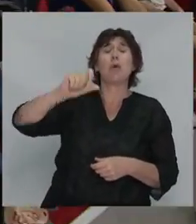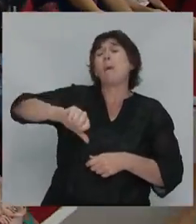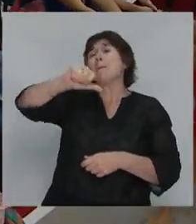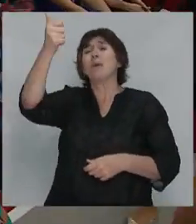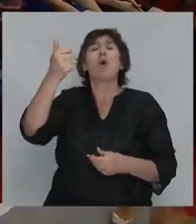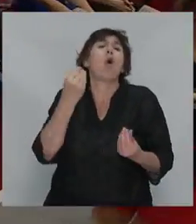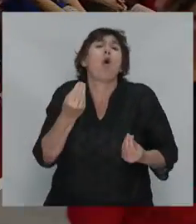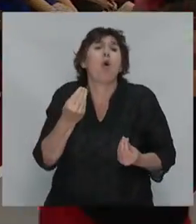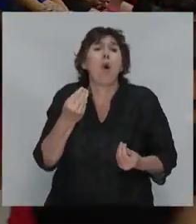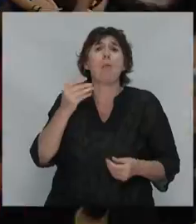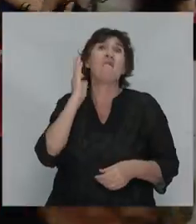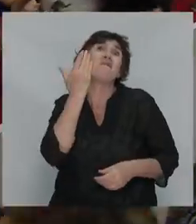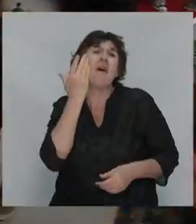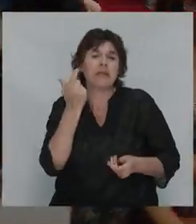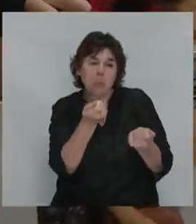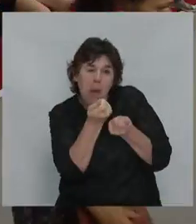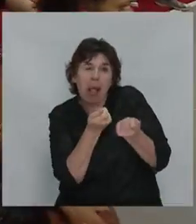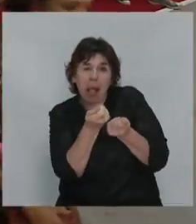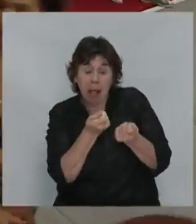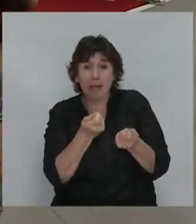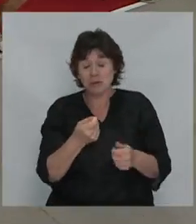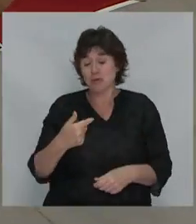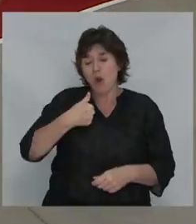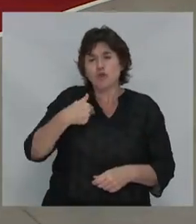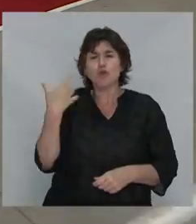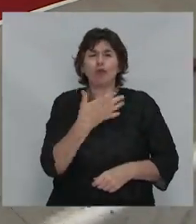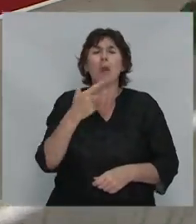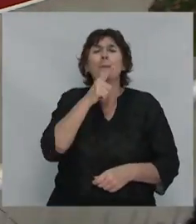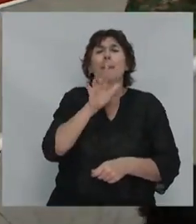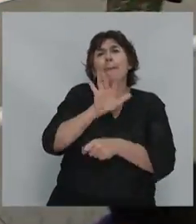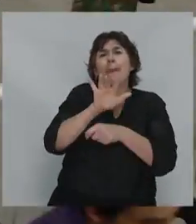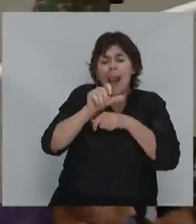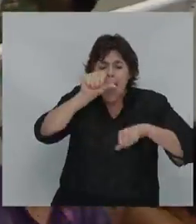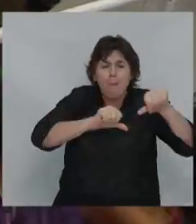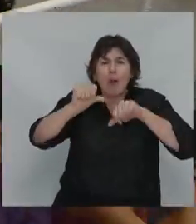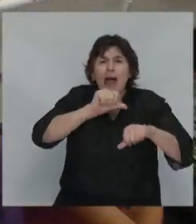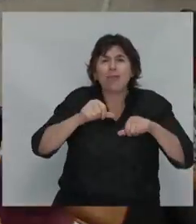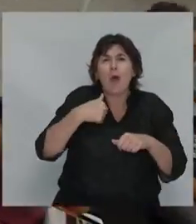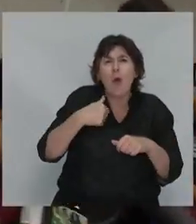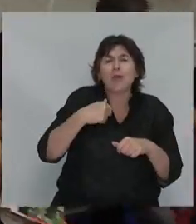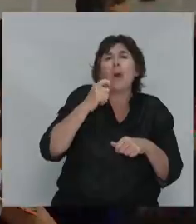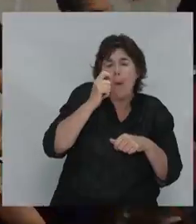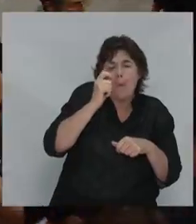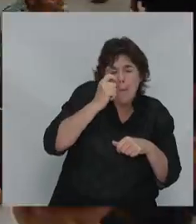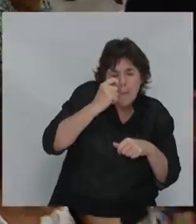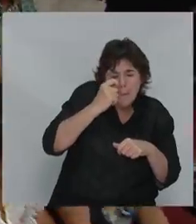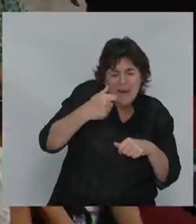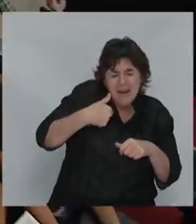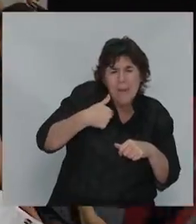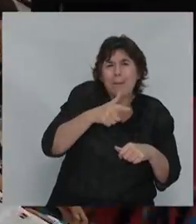cobayas de una serie de experimentos que se hacen a través de las nuevas tecnologías que acaban por